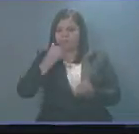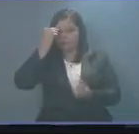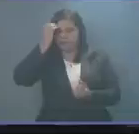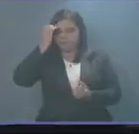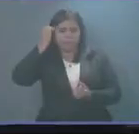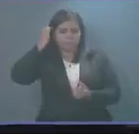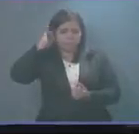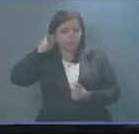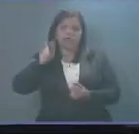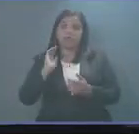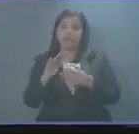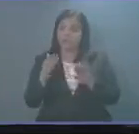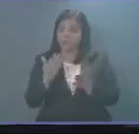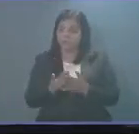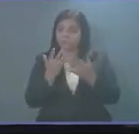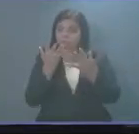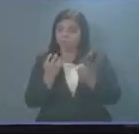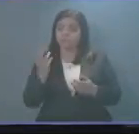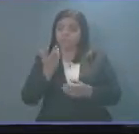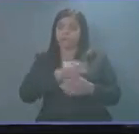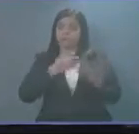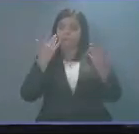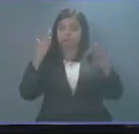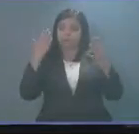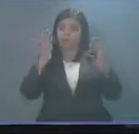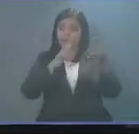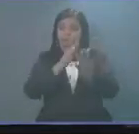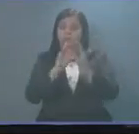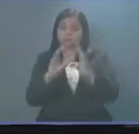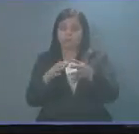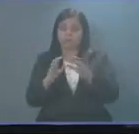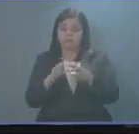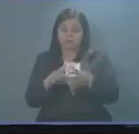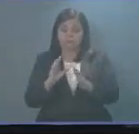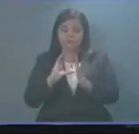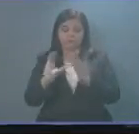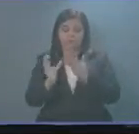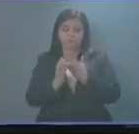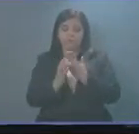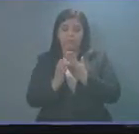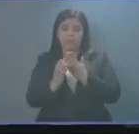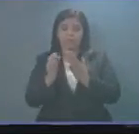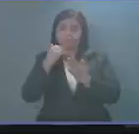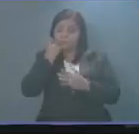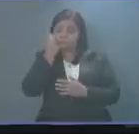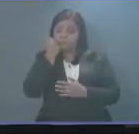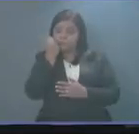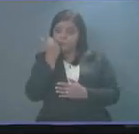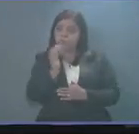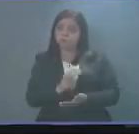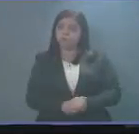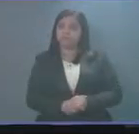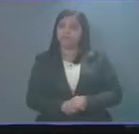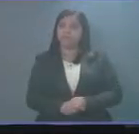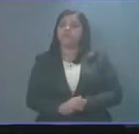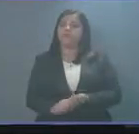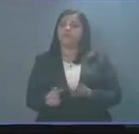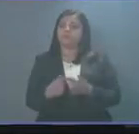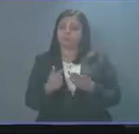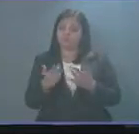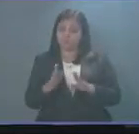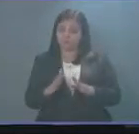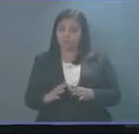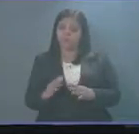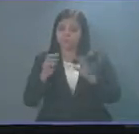a este tema. Felicitaciones también a la Comisión de Cultura de Juventud y Deportes, porque me parece que este es